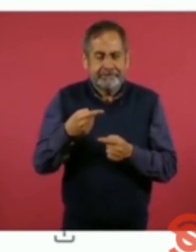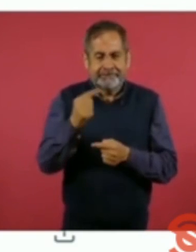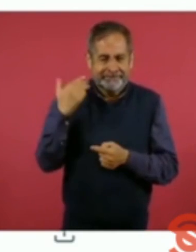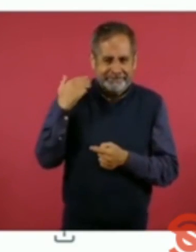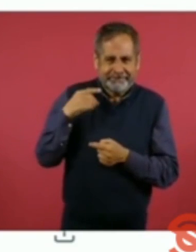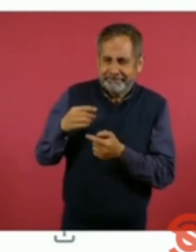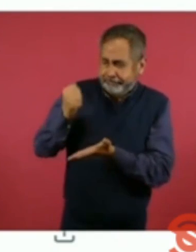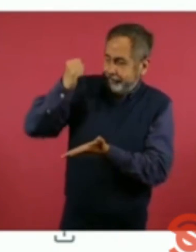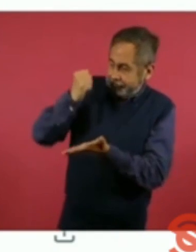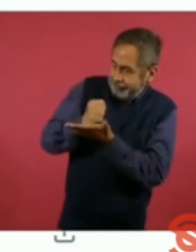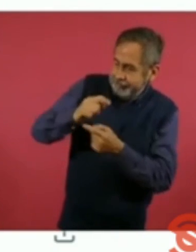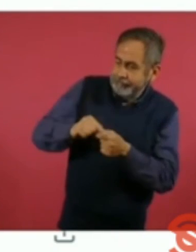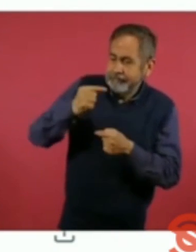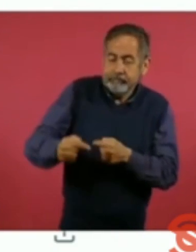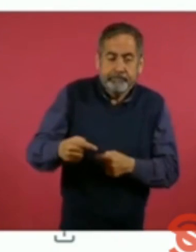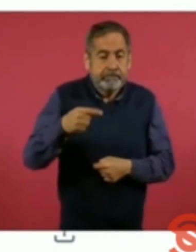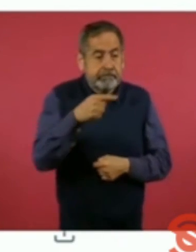qué hacemos?